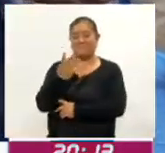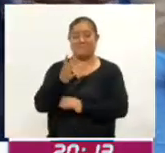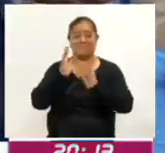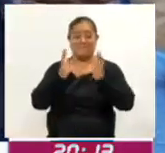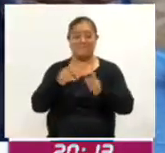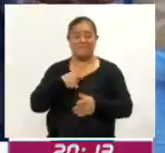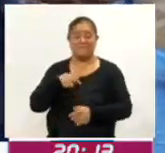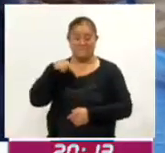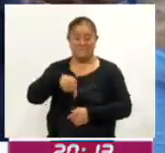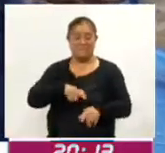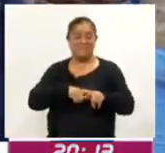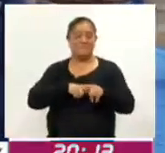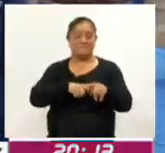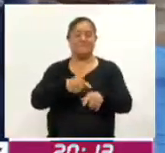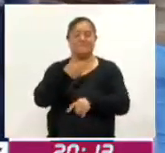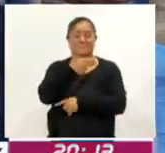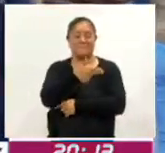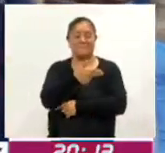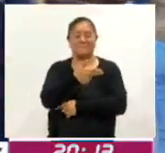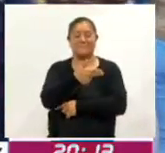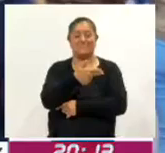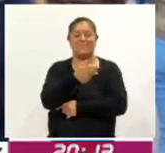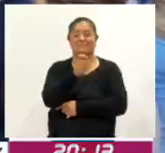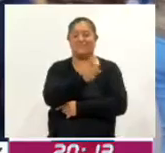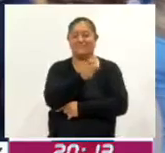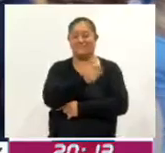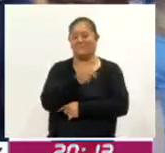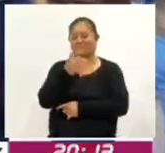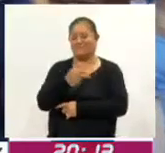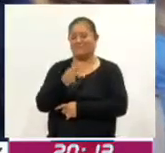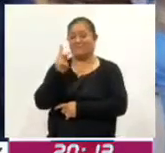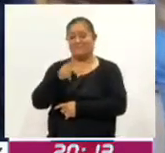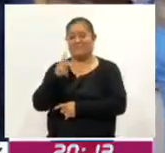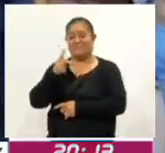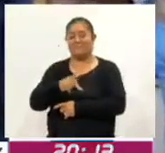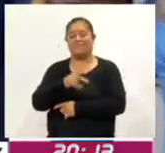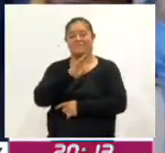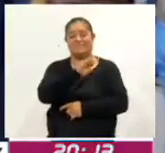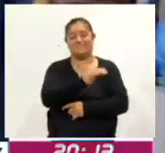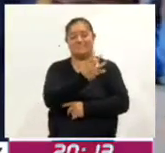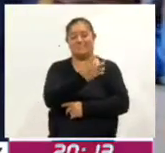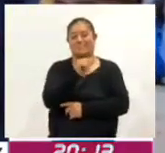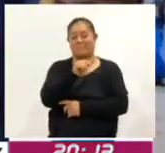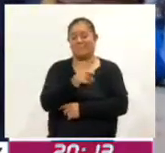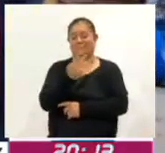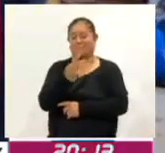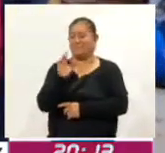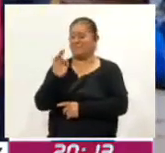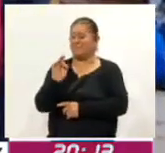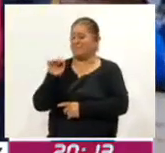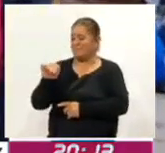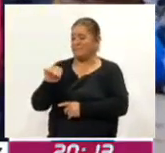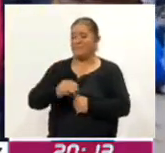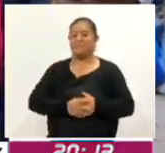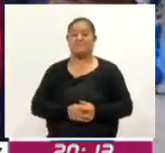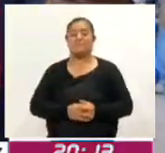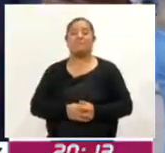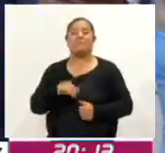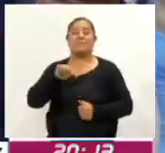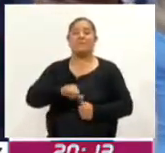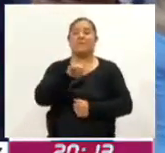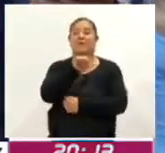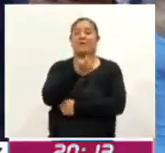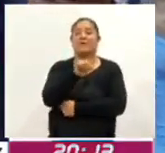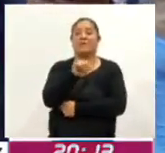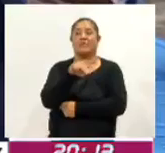la XHK Radio Calpulalpan 94.3 FM. Este día nos encontramos con Adán Hernández.